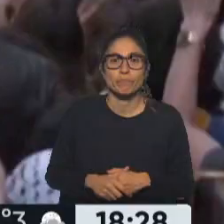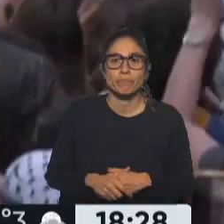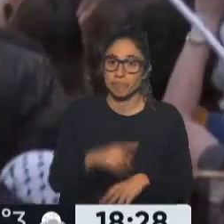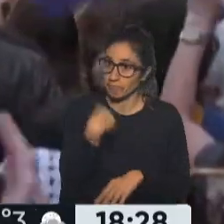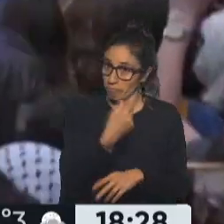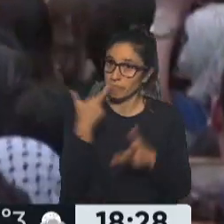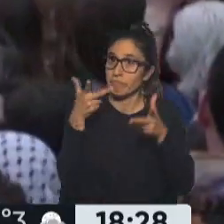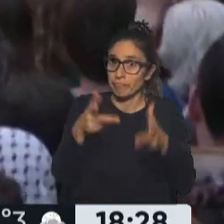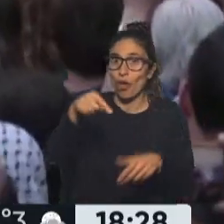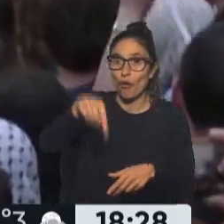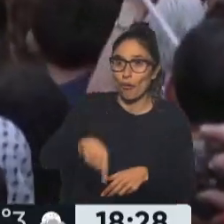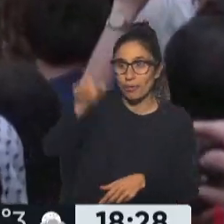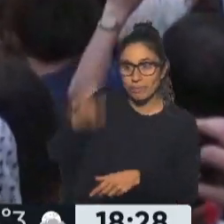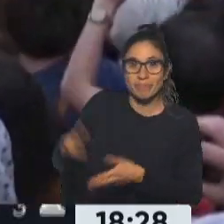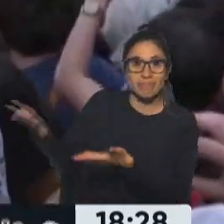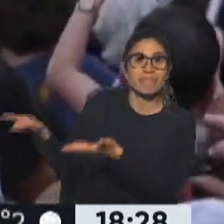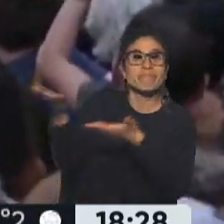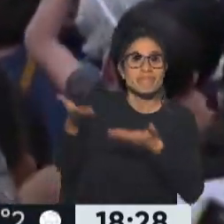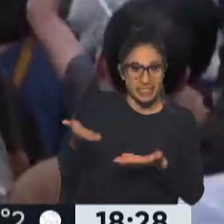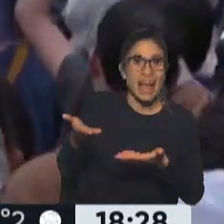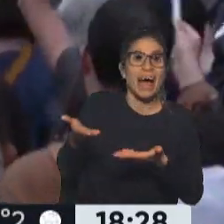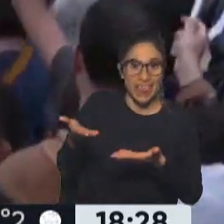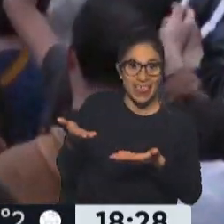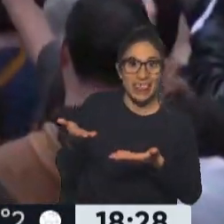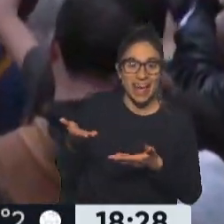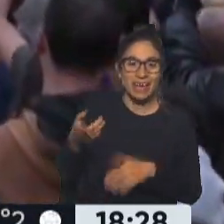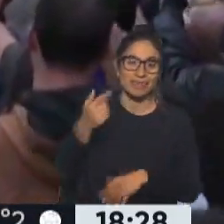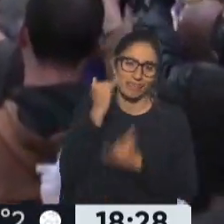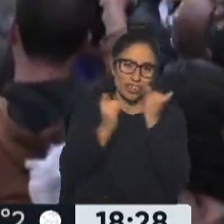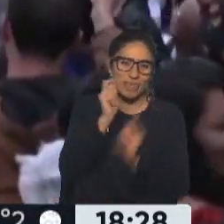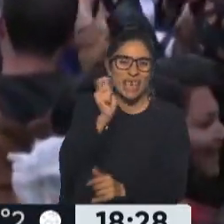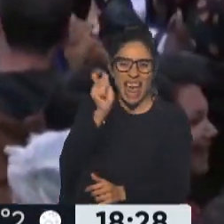un invitado y ya les presentamos su ficha, es esta.